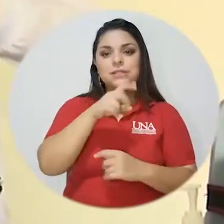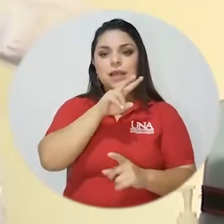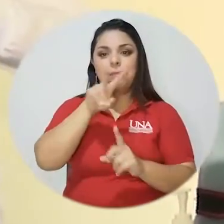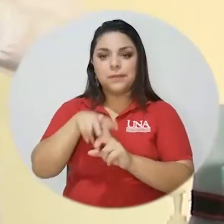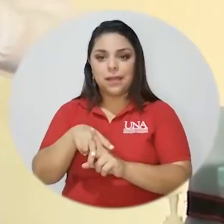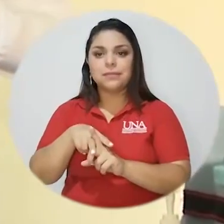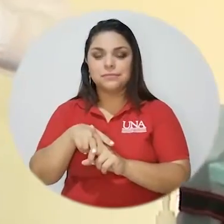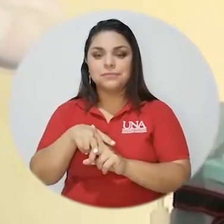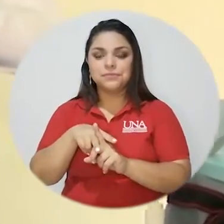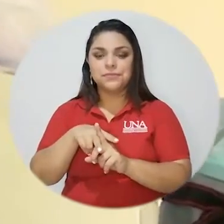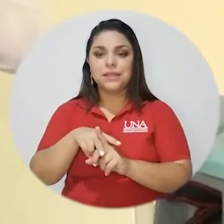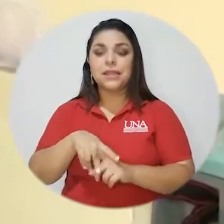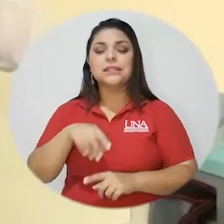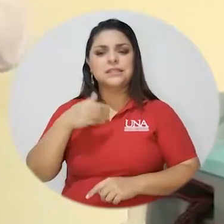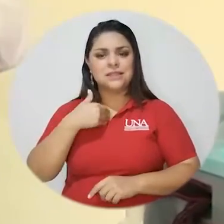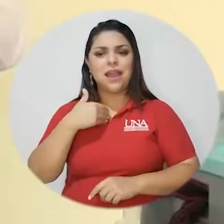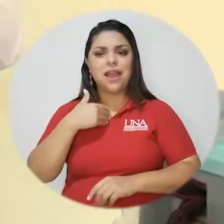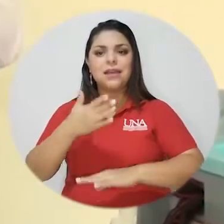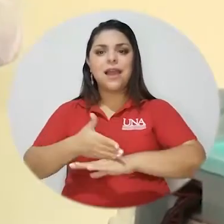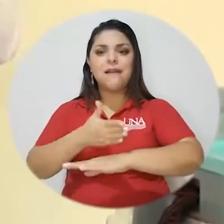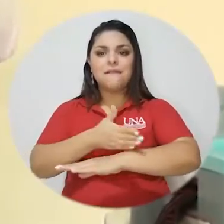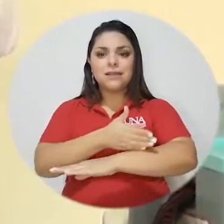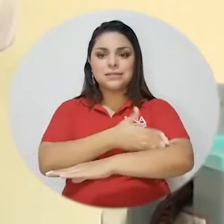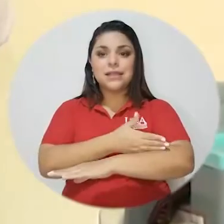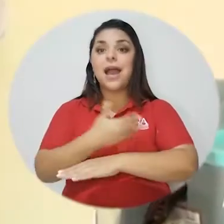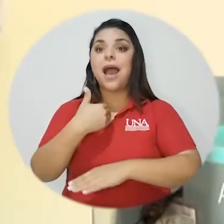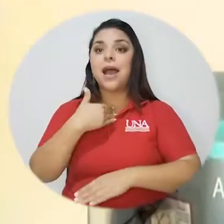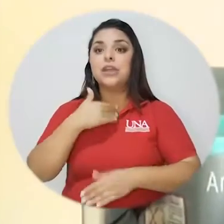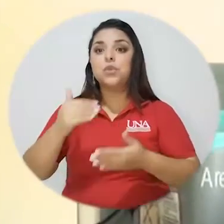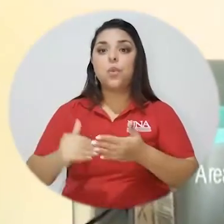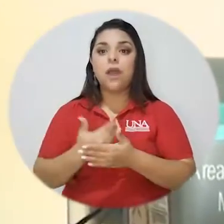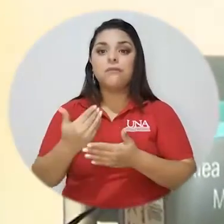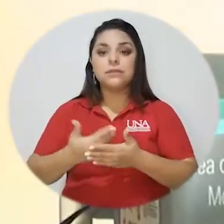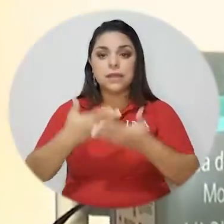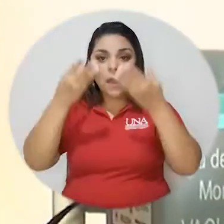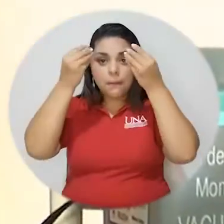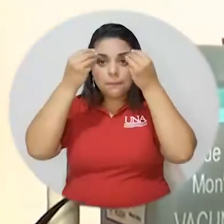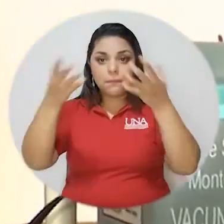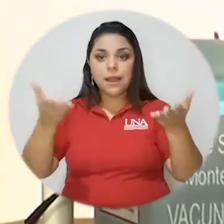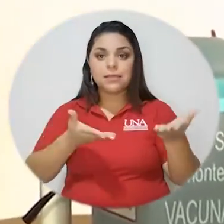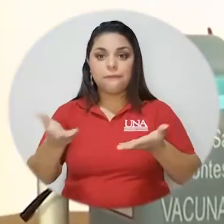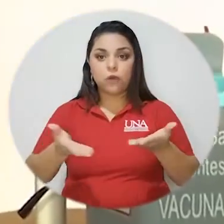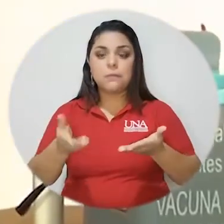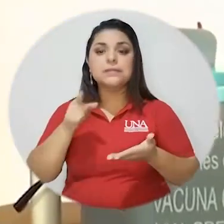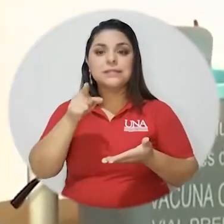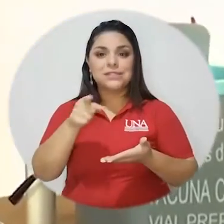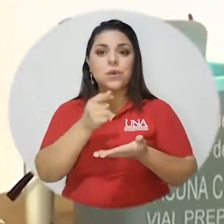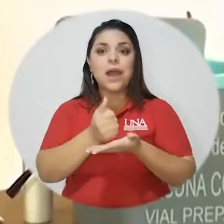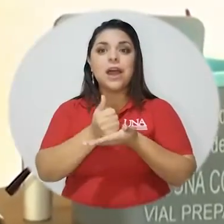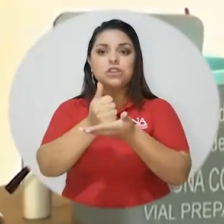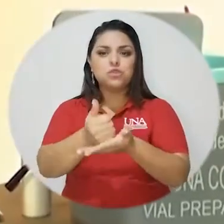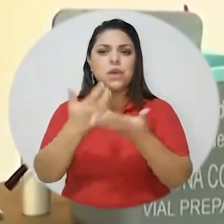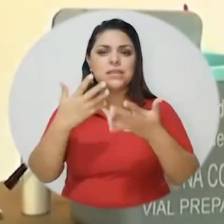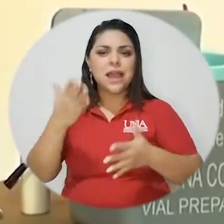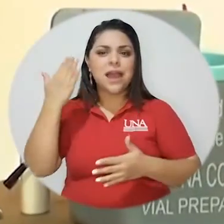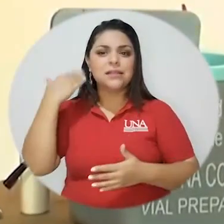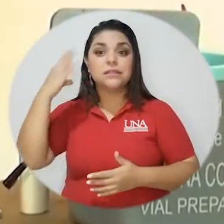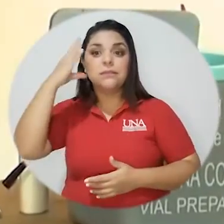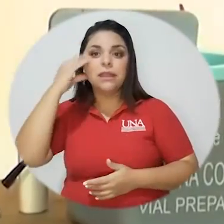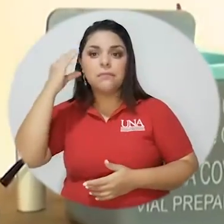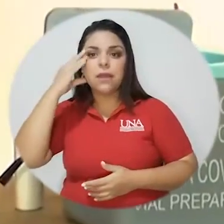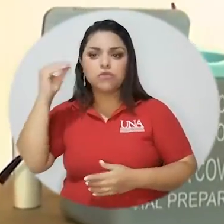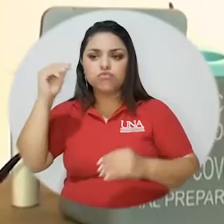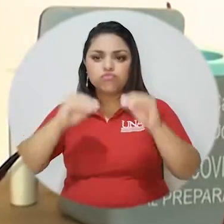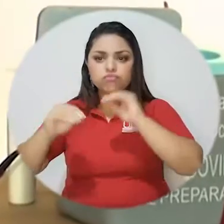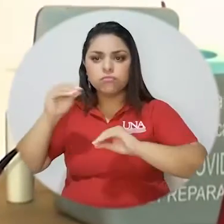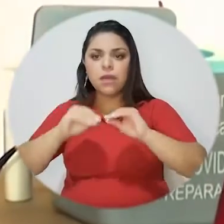entonces, en ese sentido, digamos, sí ha habido un avance. Hay nuevas plataformas que se habían probado, digamos,